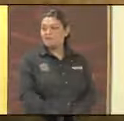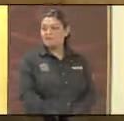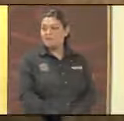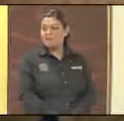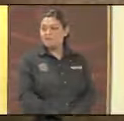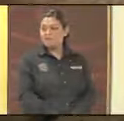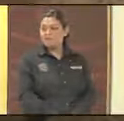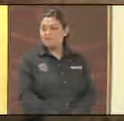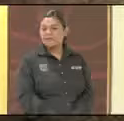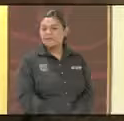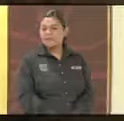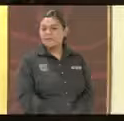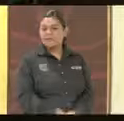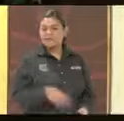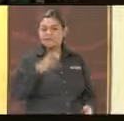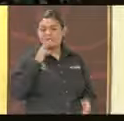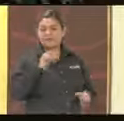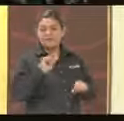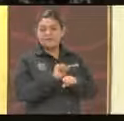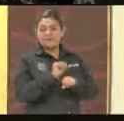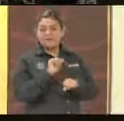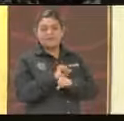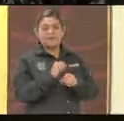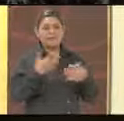Miren nada más el carrito que se llevó la maestra.